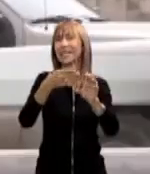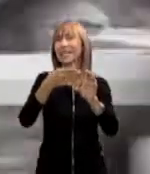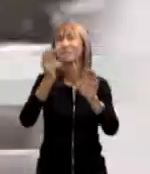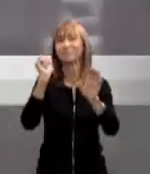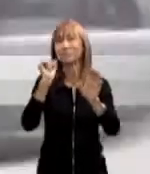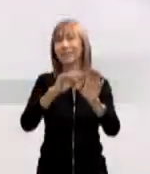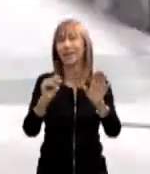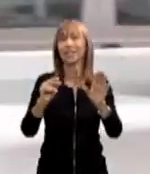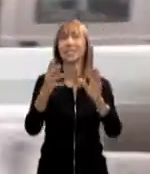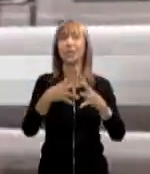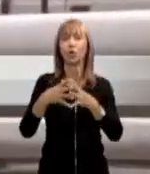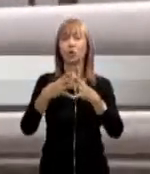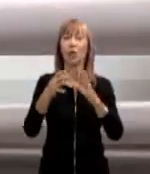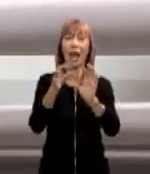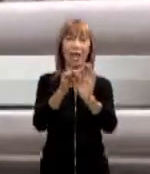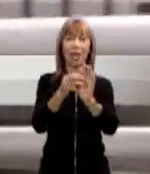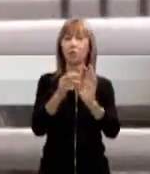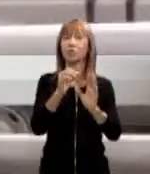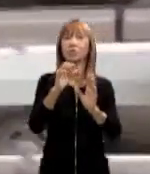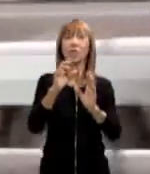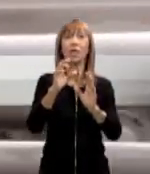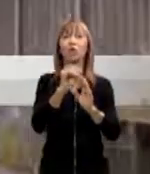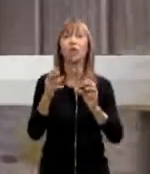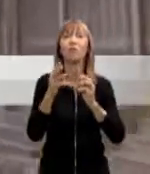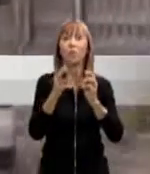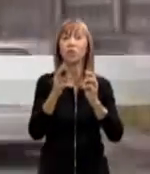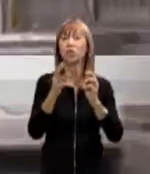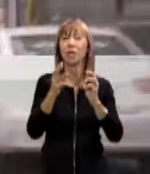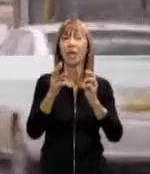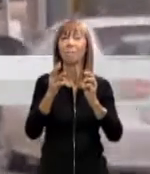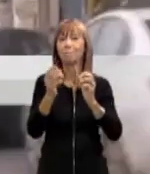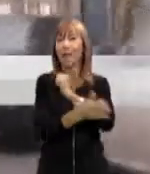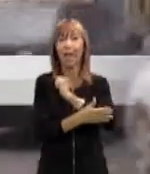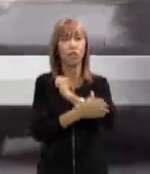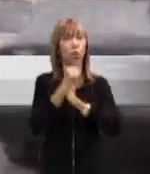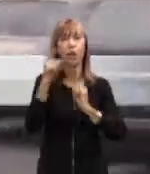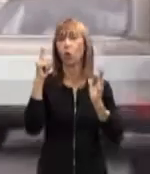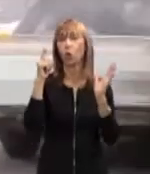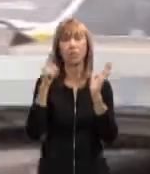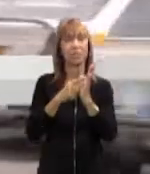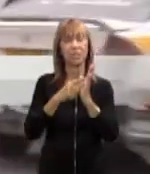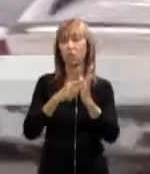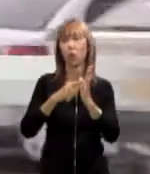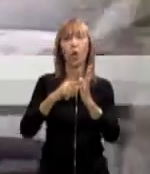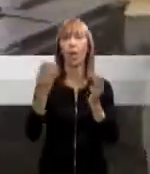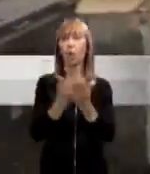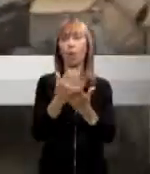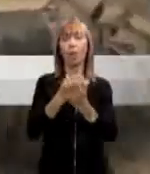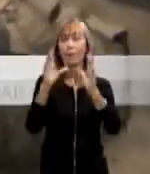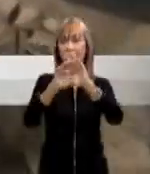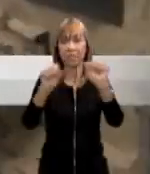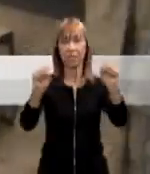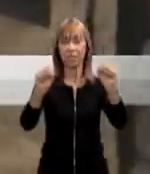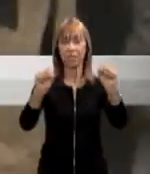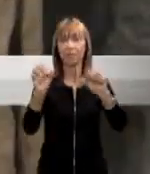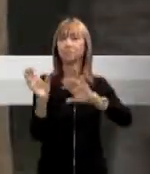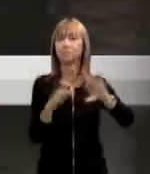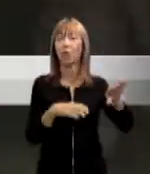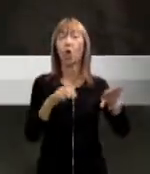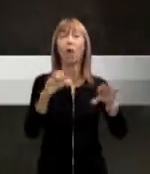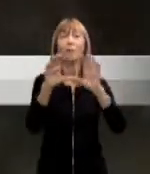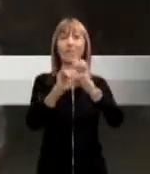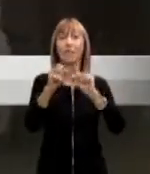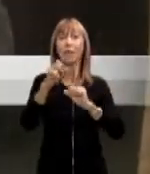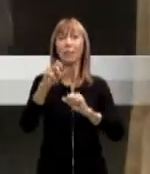Estados Unidos. Partidos políticos y otras formaciones del país no han reconocido la toma de poder. De otra parte, el presidente